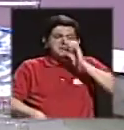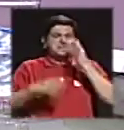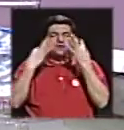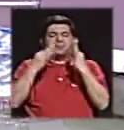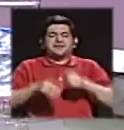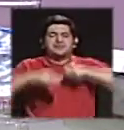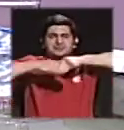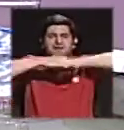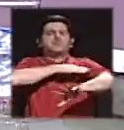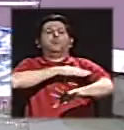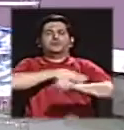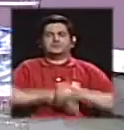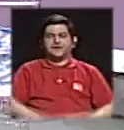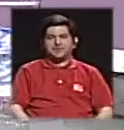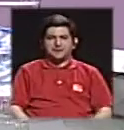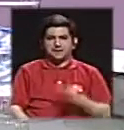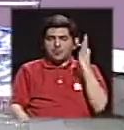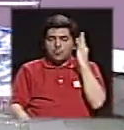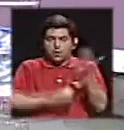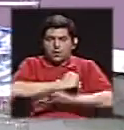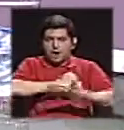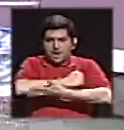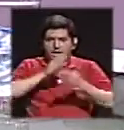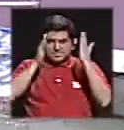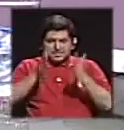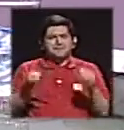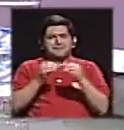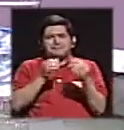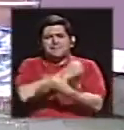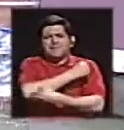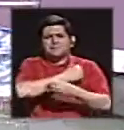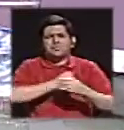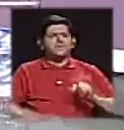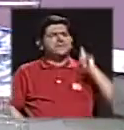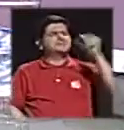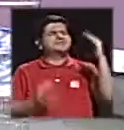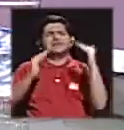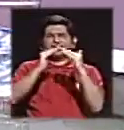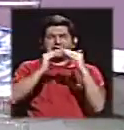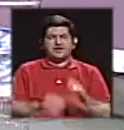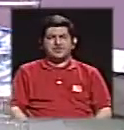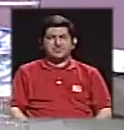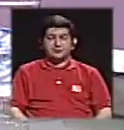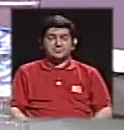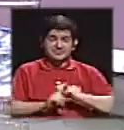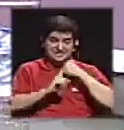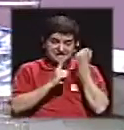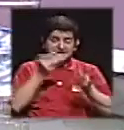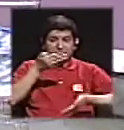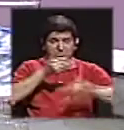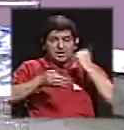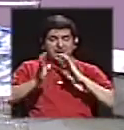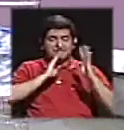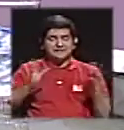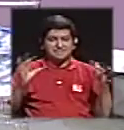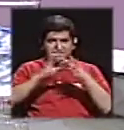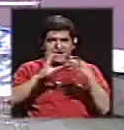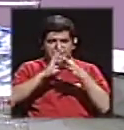intentando abortar. Las mujeres campesinas más pobres y más aisladas, las intersectorialidades de las que hablaba